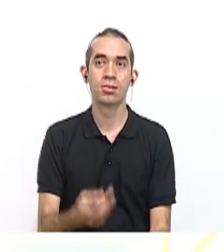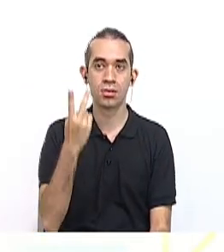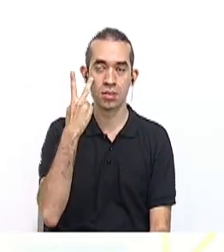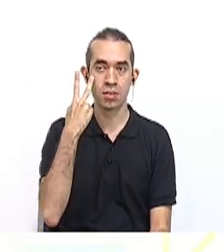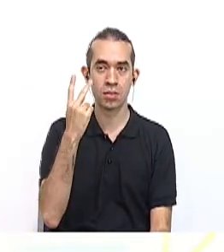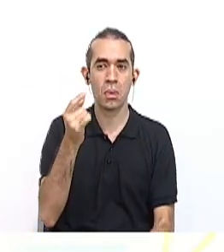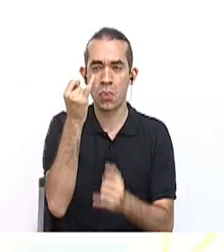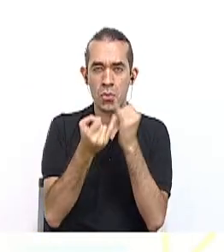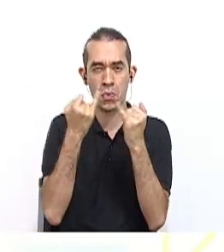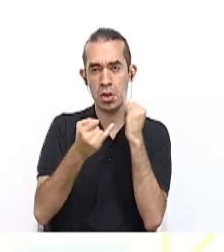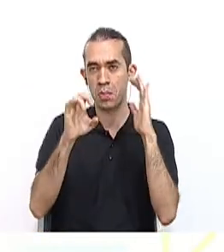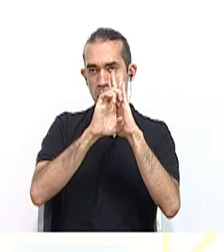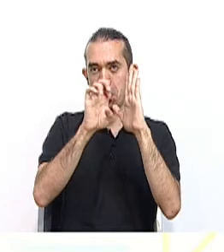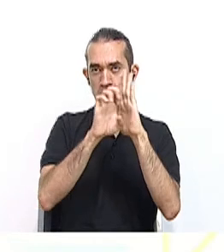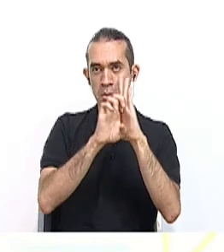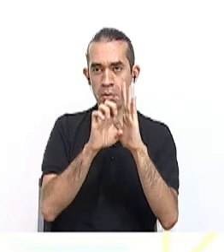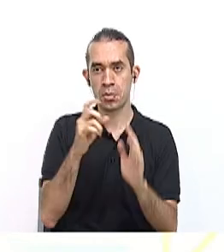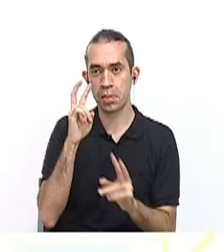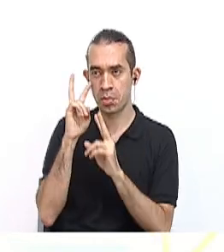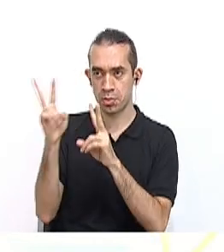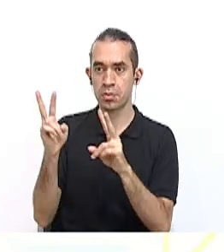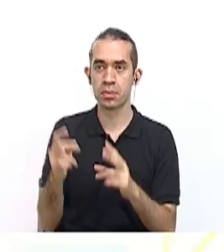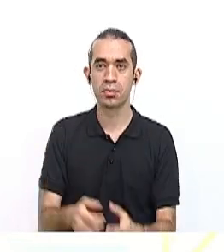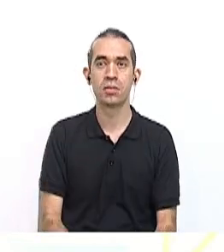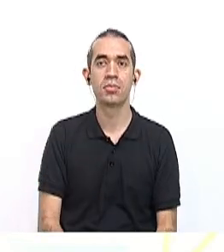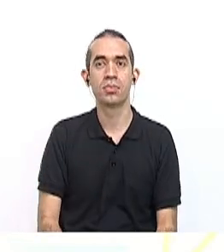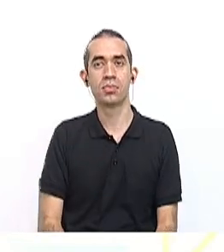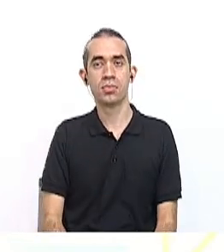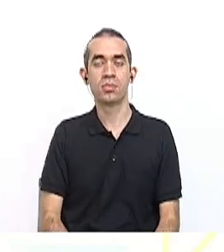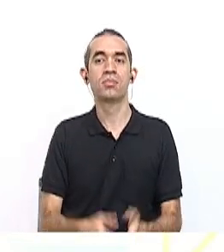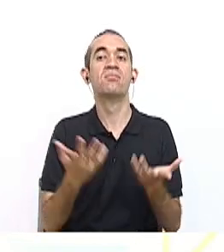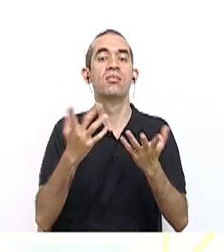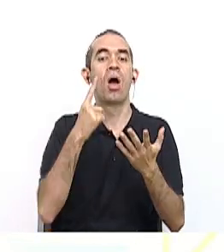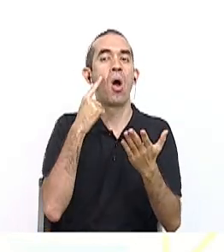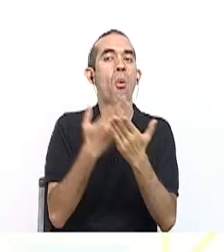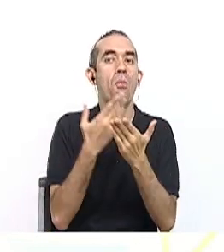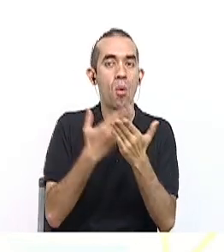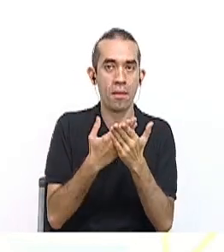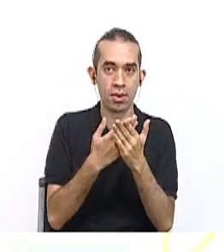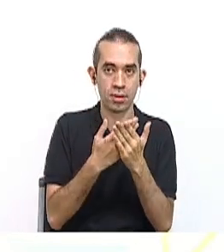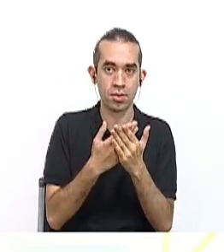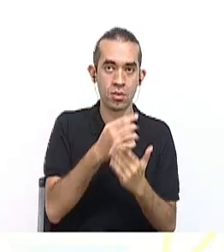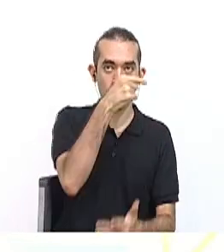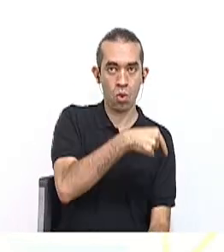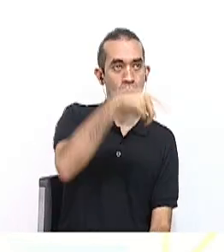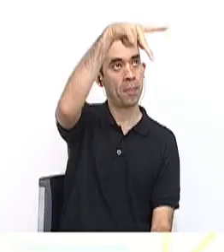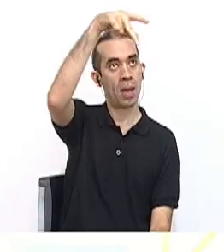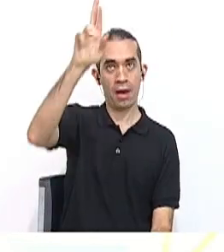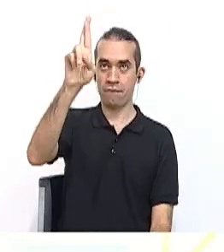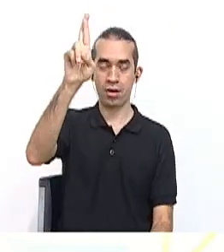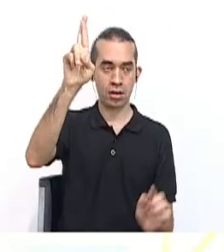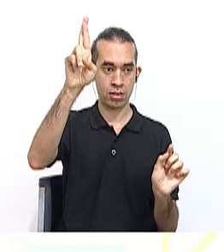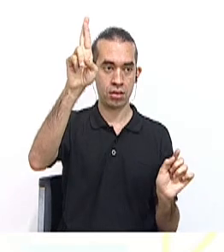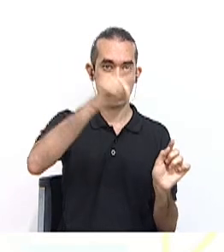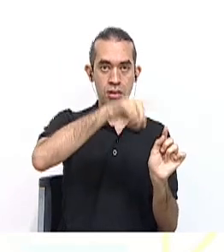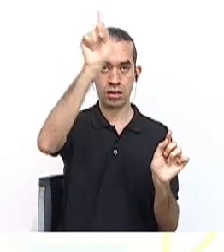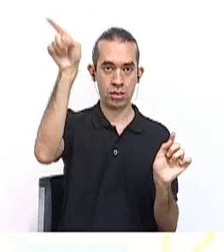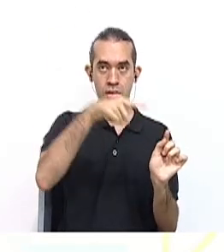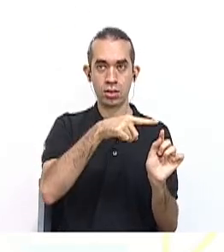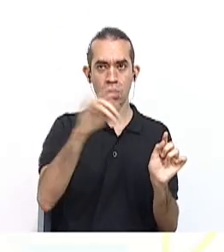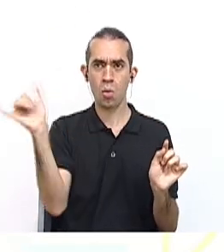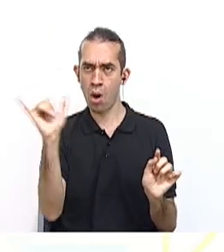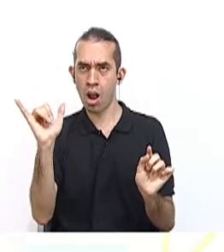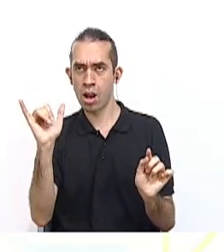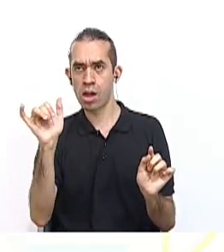Veamos un último ejemplo. Tenemos entonces y nos piden comprobar si el triángulo QPR es congruente